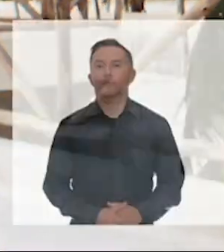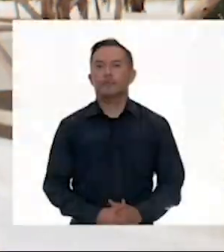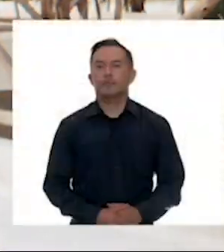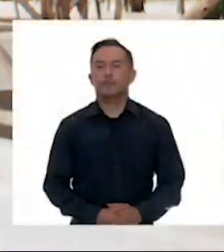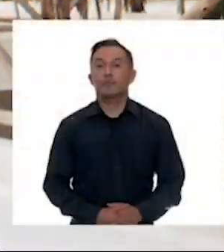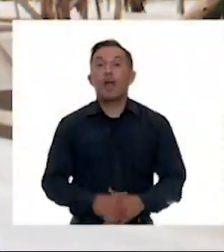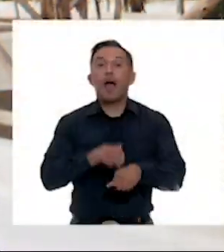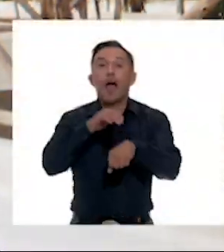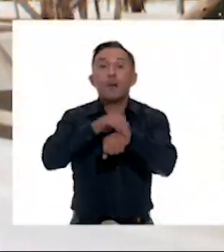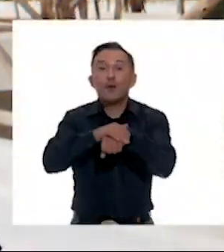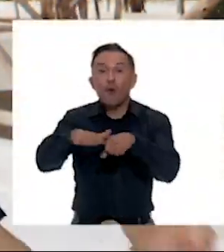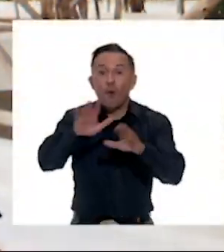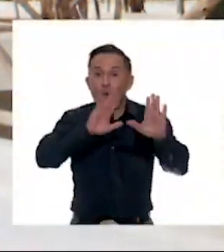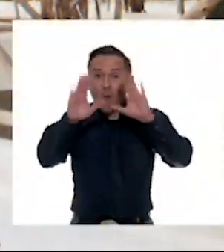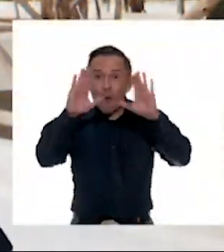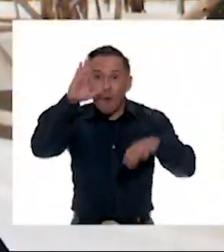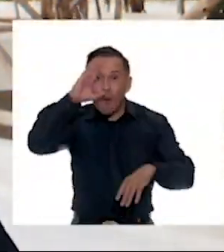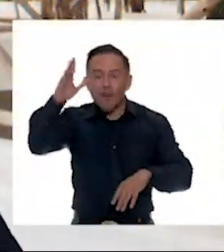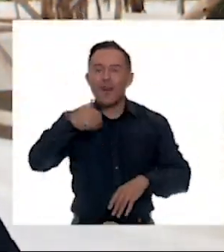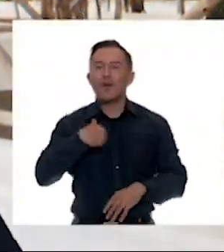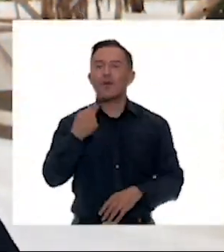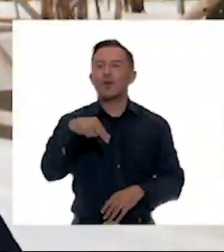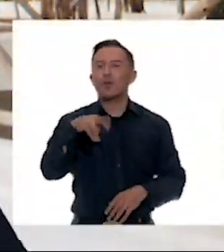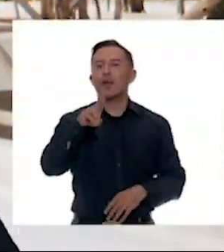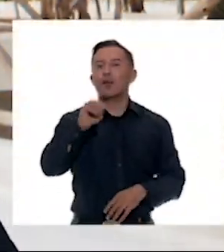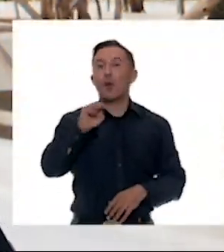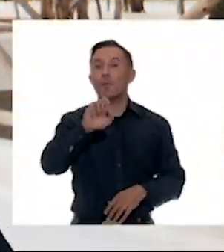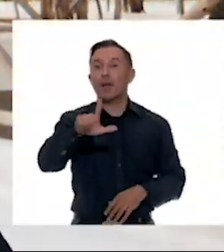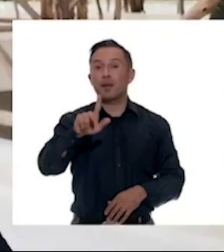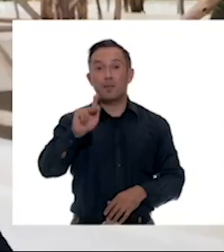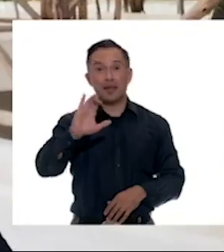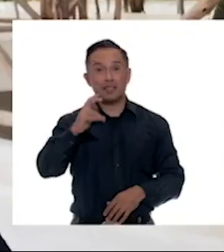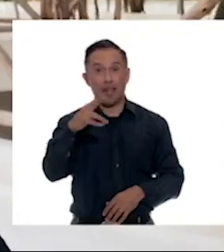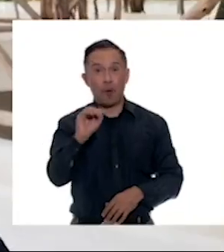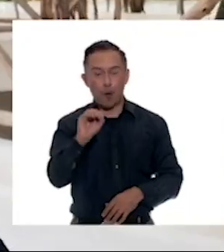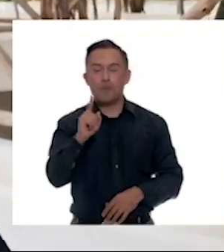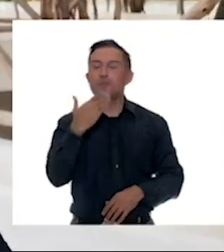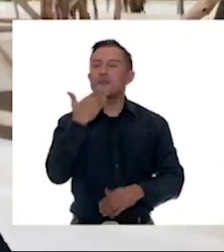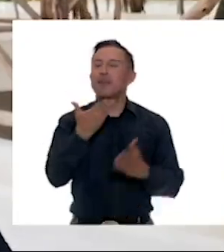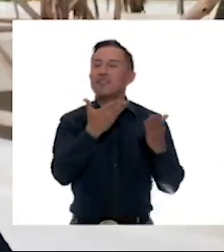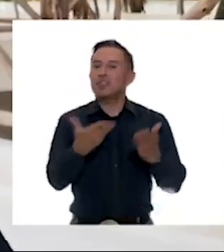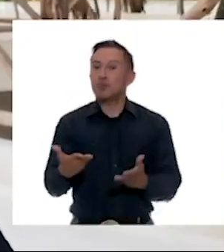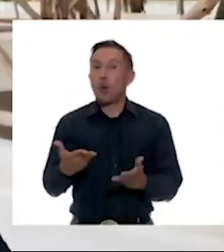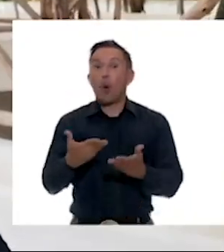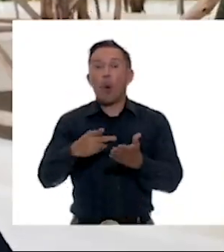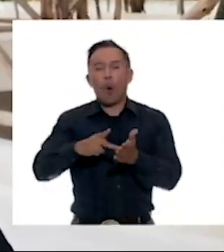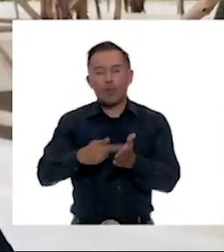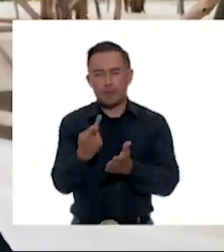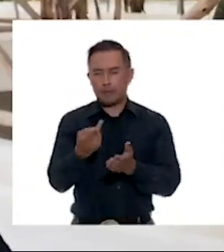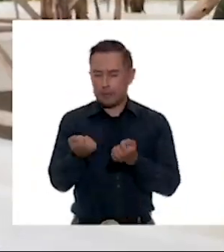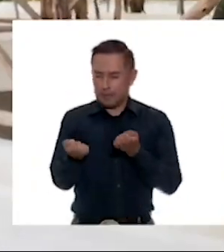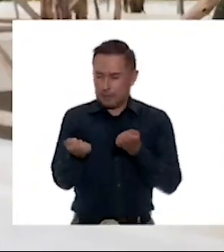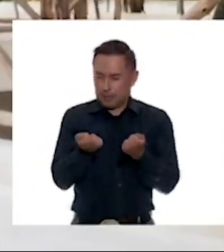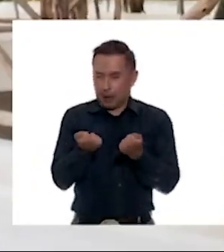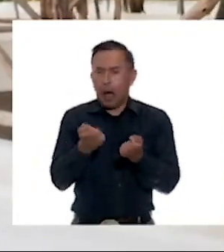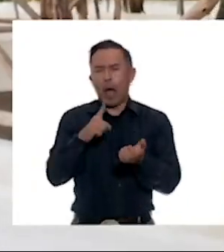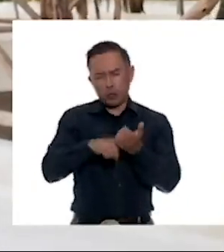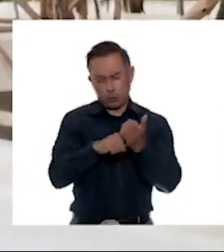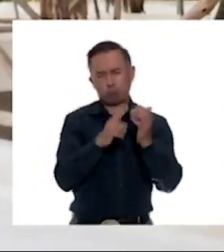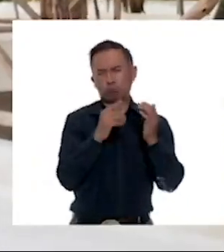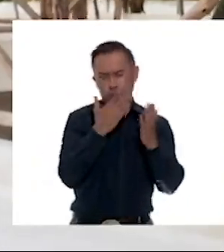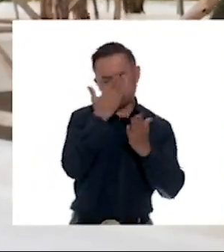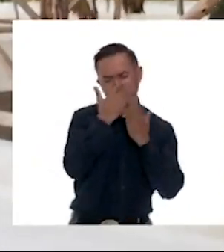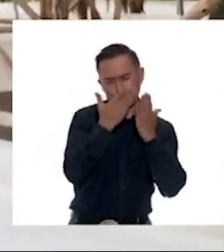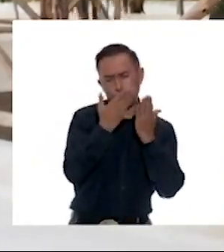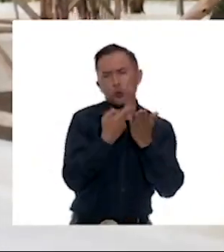Hola amigos míos, yo soy Romel Pacheco y bienvenidos nuevamente a hacer un poquito de ejercicio mientras estudiamos. El día de hoy vamos a